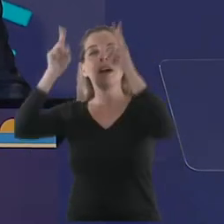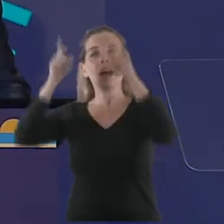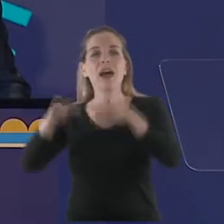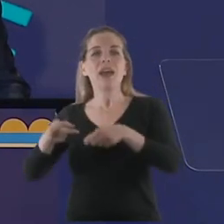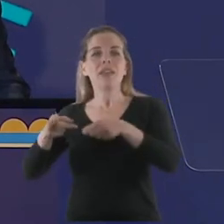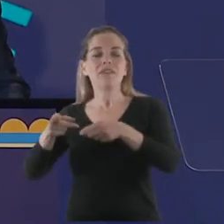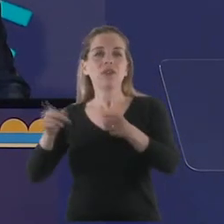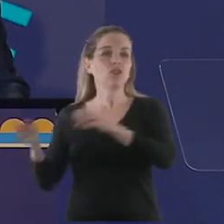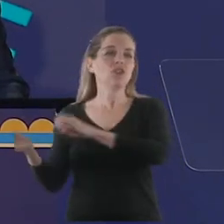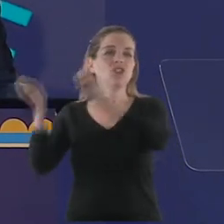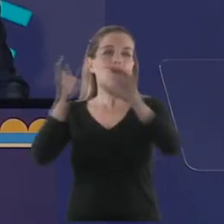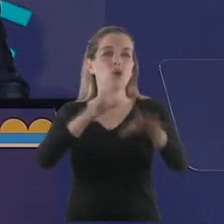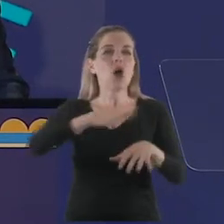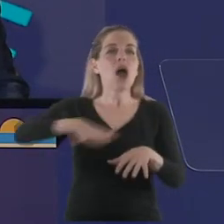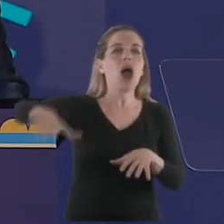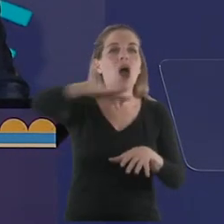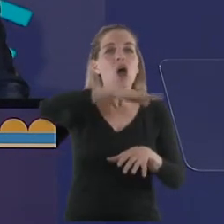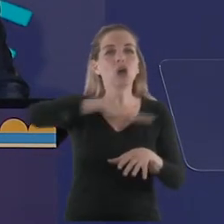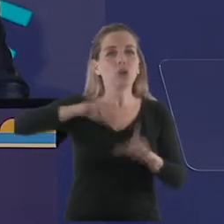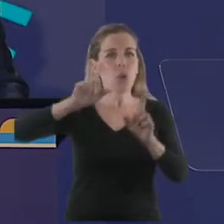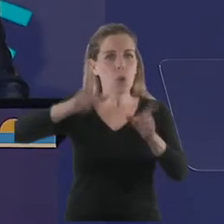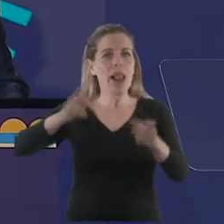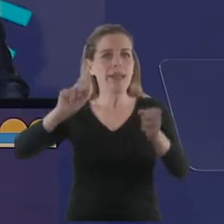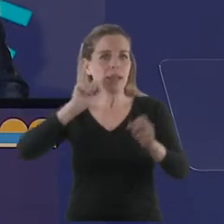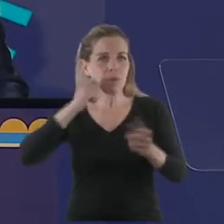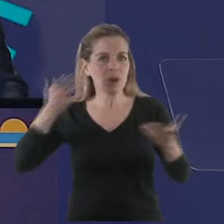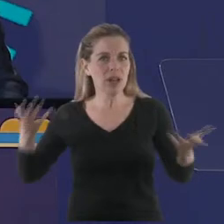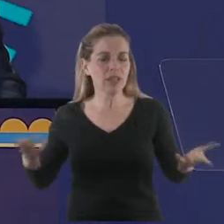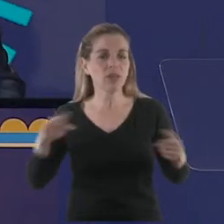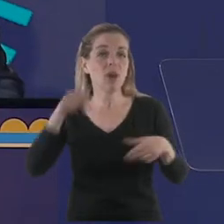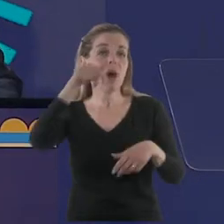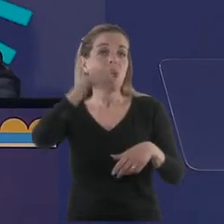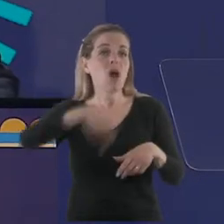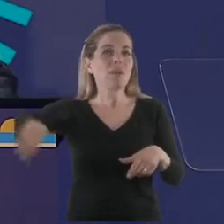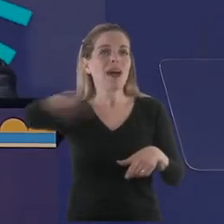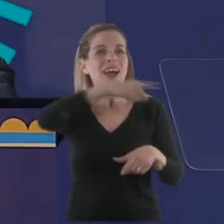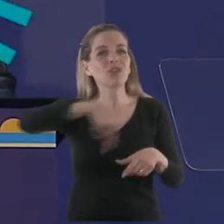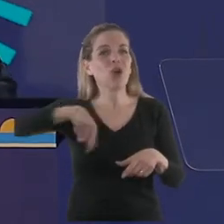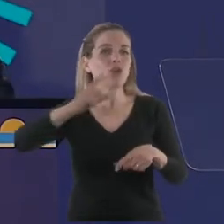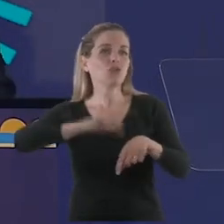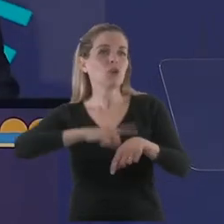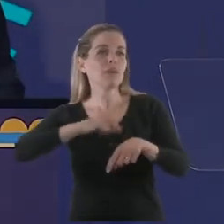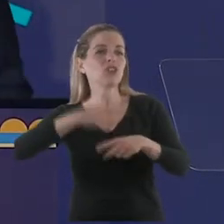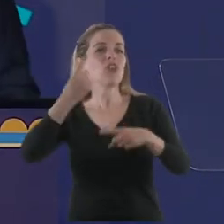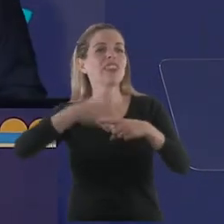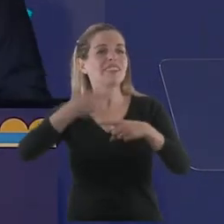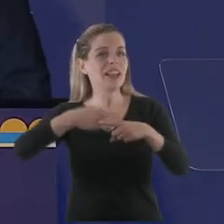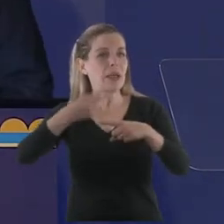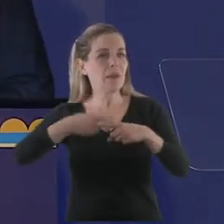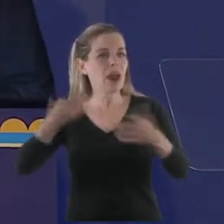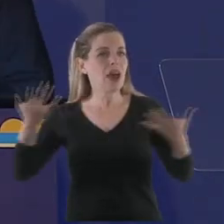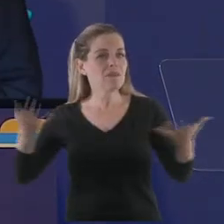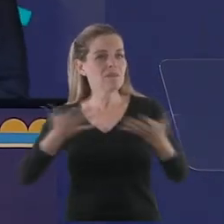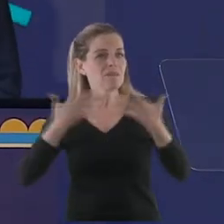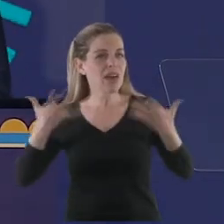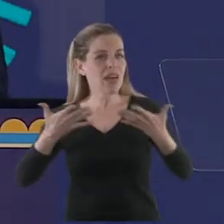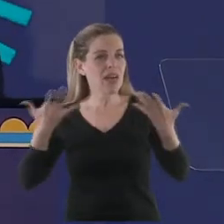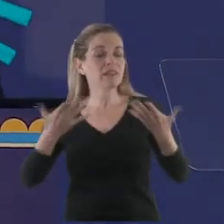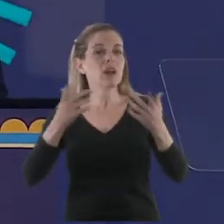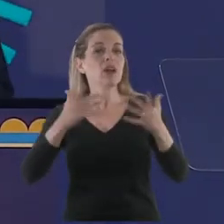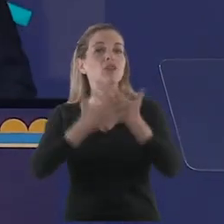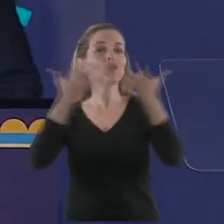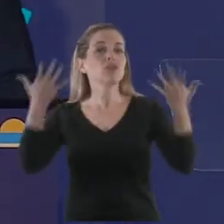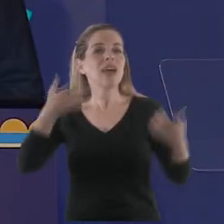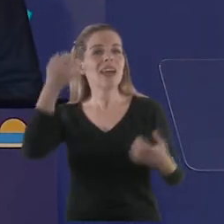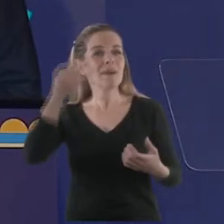trasladando a otra zona y está muy, pero muy linda. Hoy nos toca a todos celebrar. Es un día muy, muy especial, muy emotivo